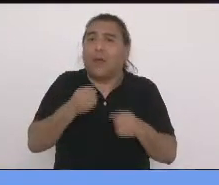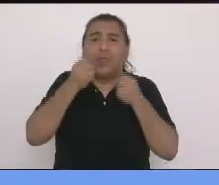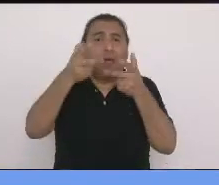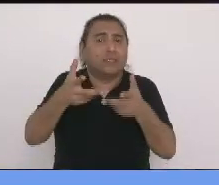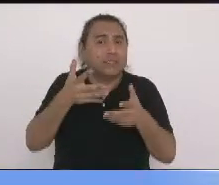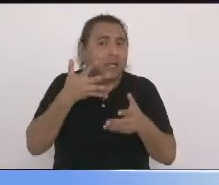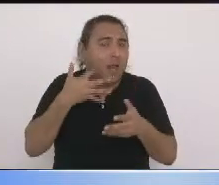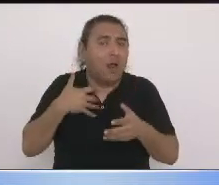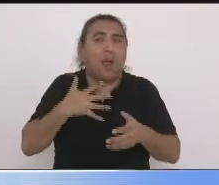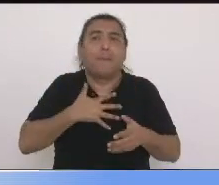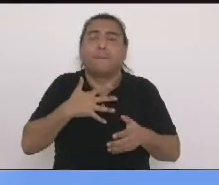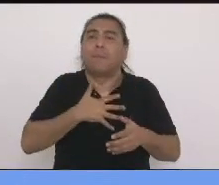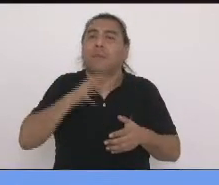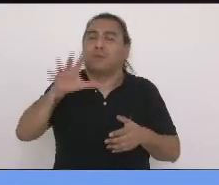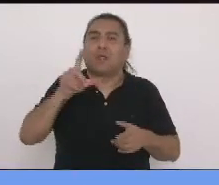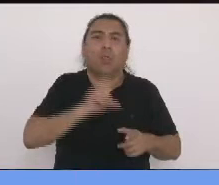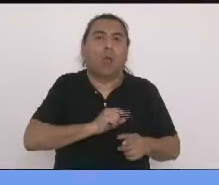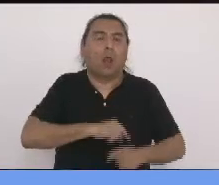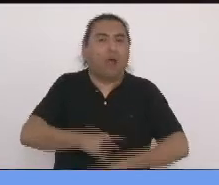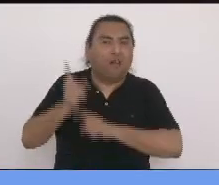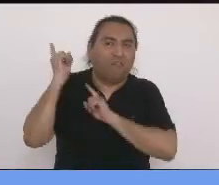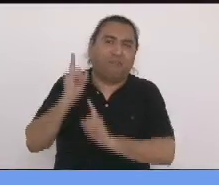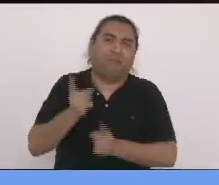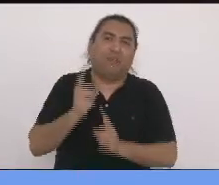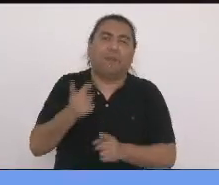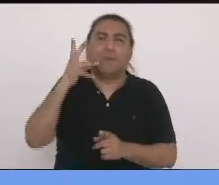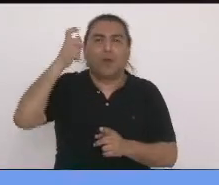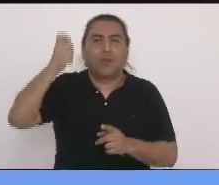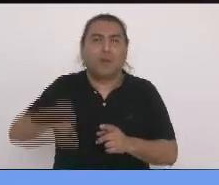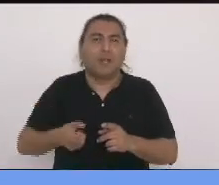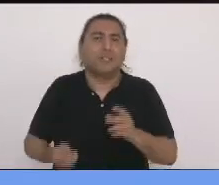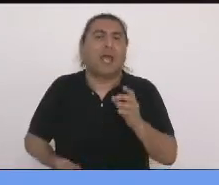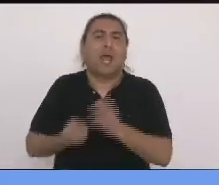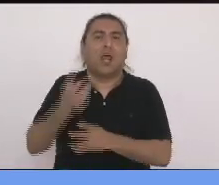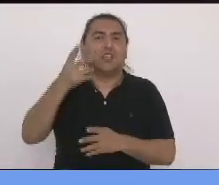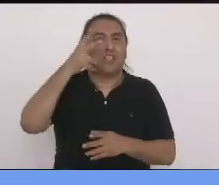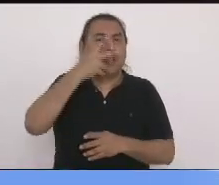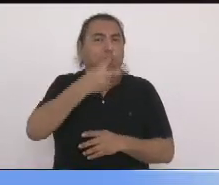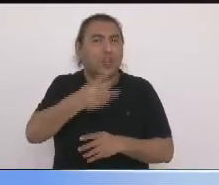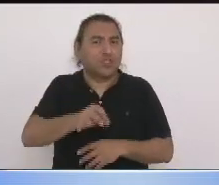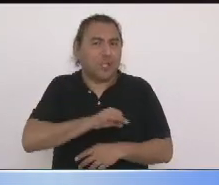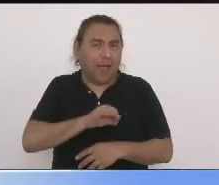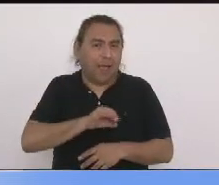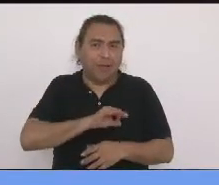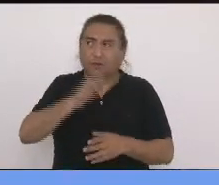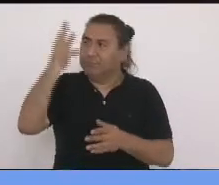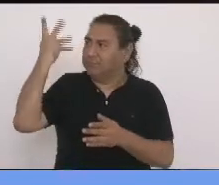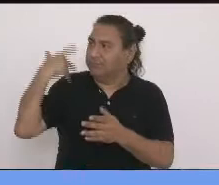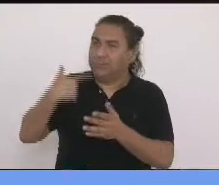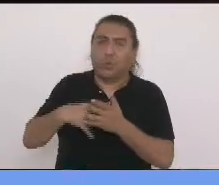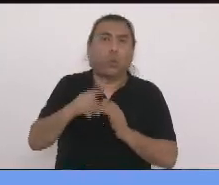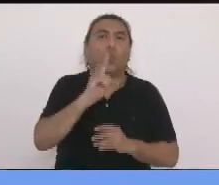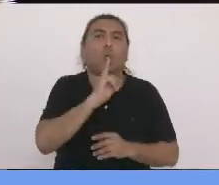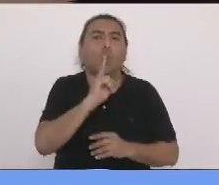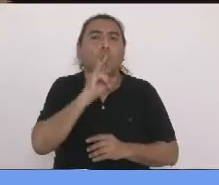que a mi provincia todavía le duele miren los tribunales de alzada se crearon hace 82 años tucumán tiene tribunal